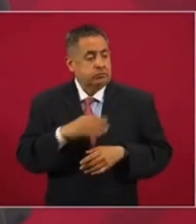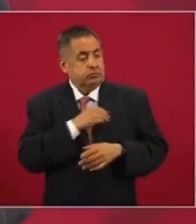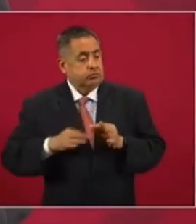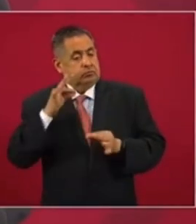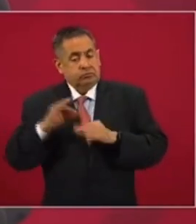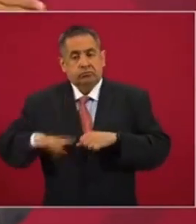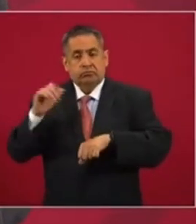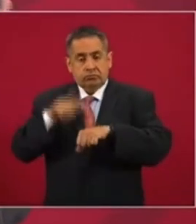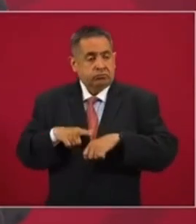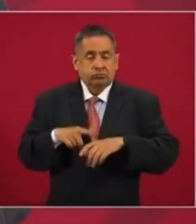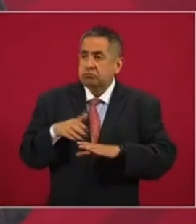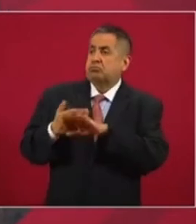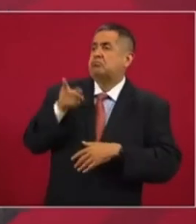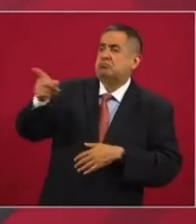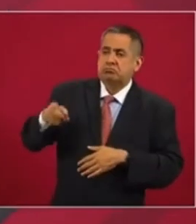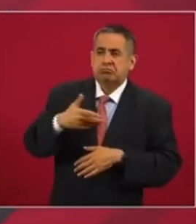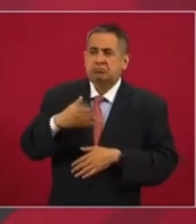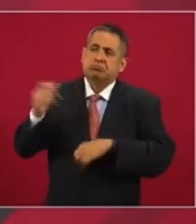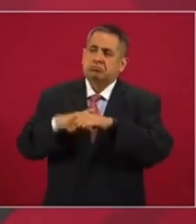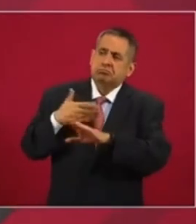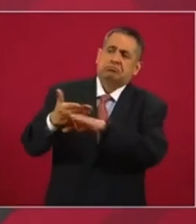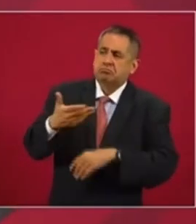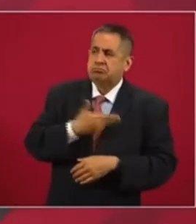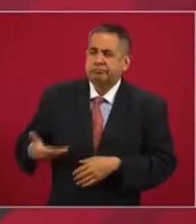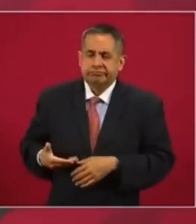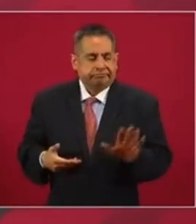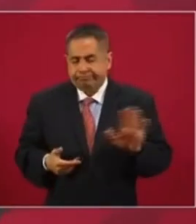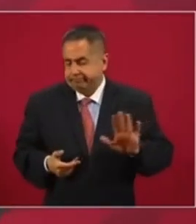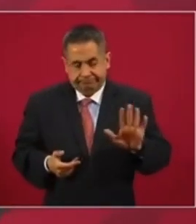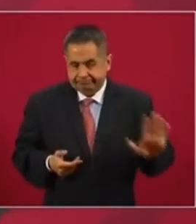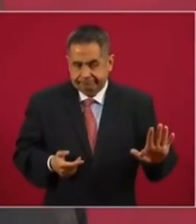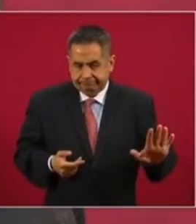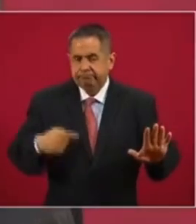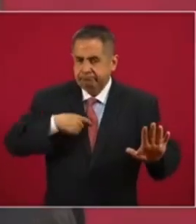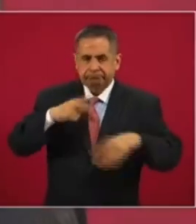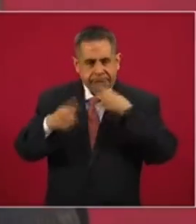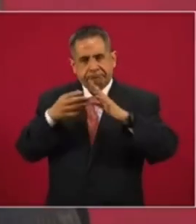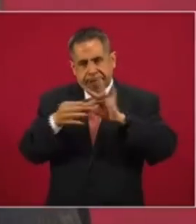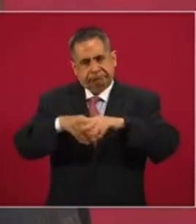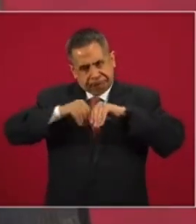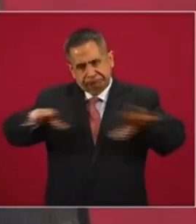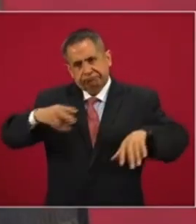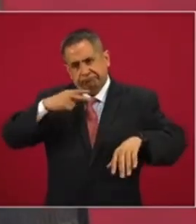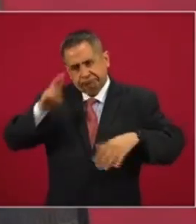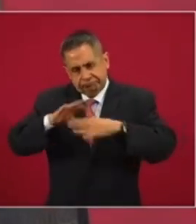federal o al presidente, pues voy a estar informándole al pueblo.